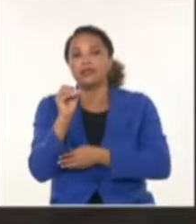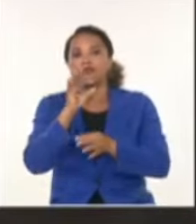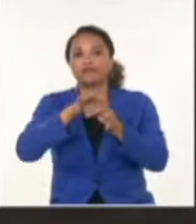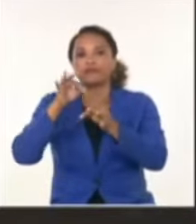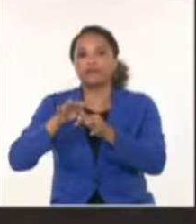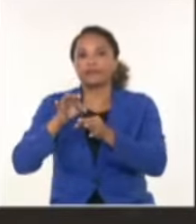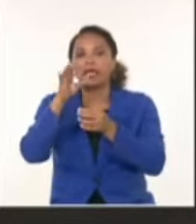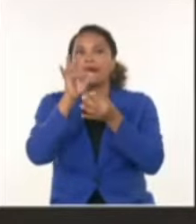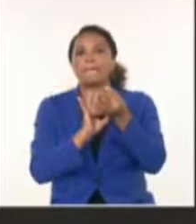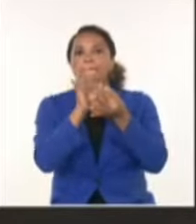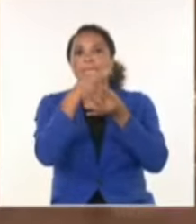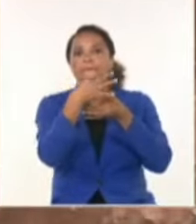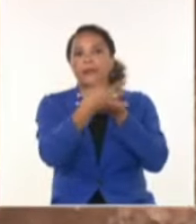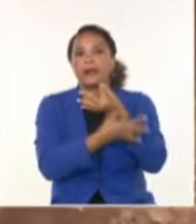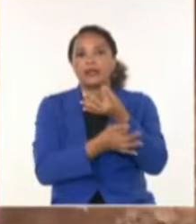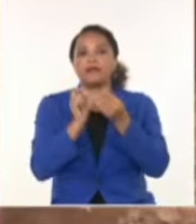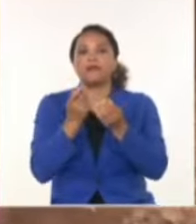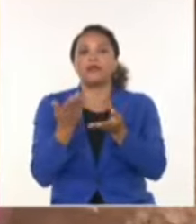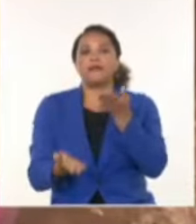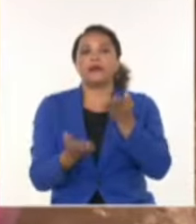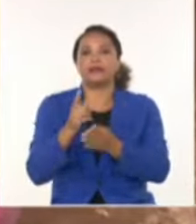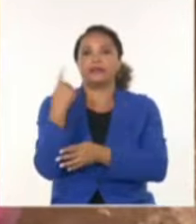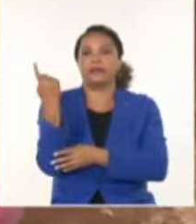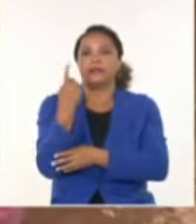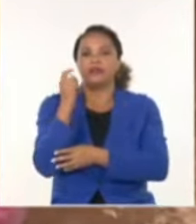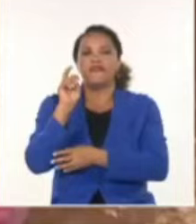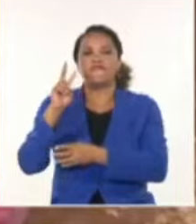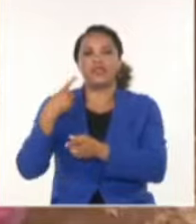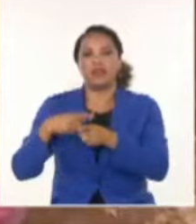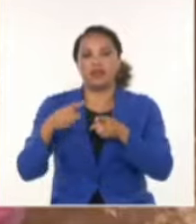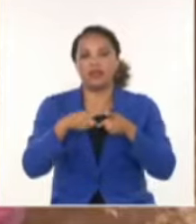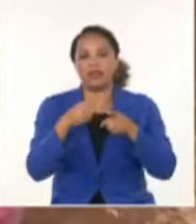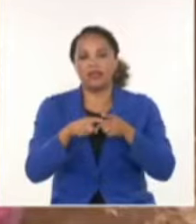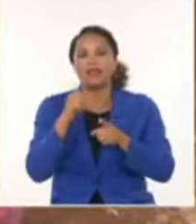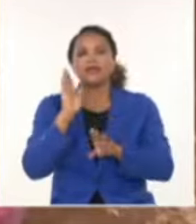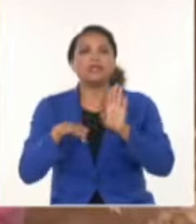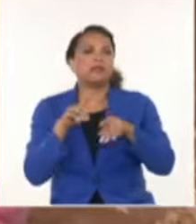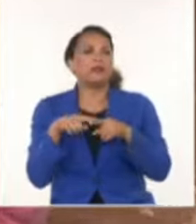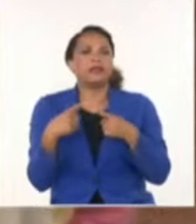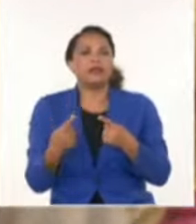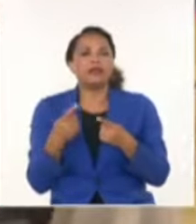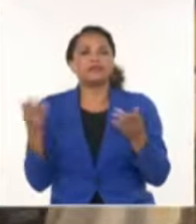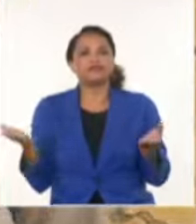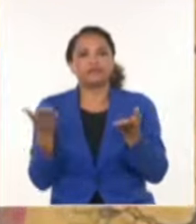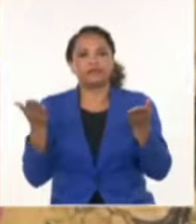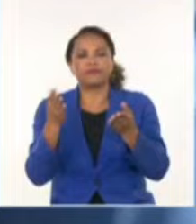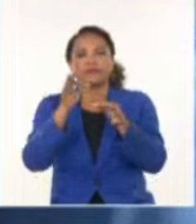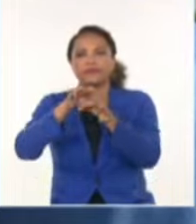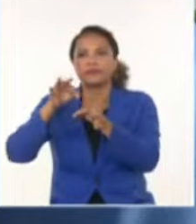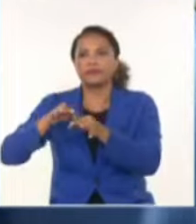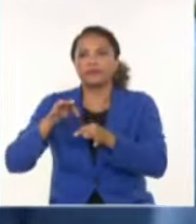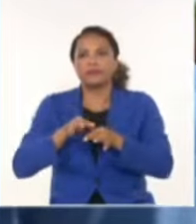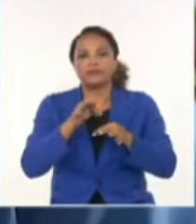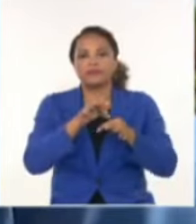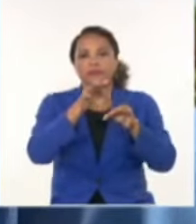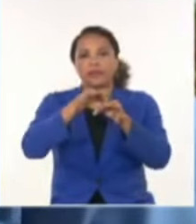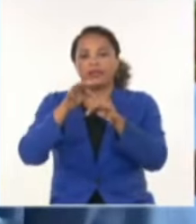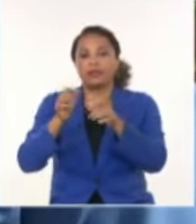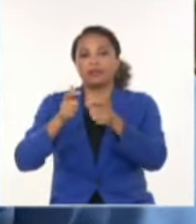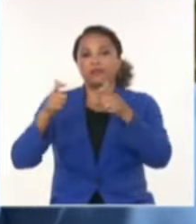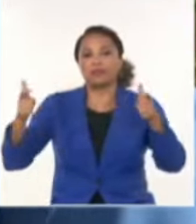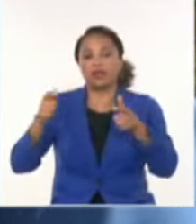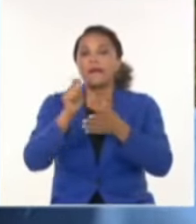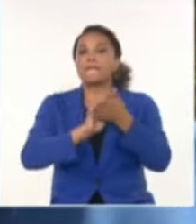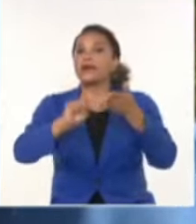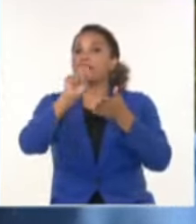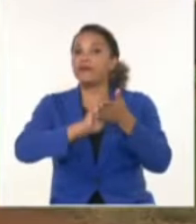presente año para el balance Nacional de la vienda programa que dependerá de una recuperación gradual de ese Emporio productivo planificado